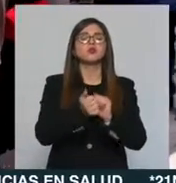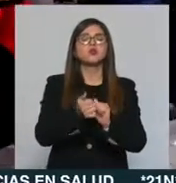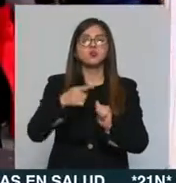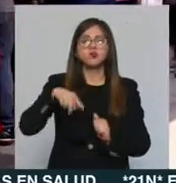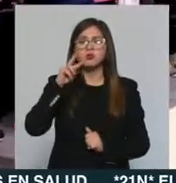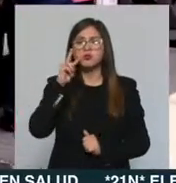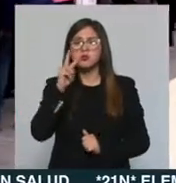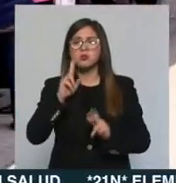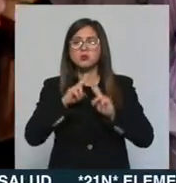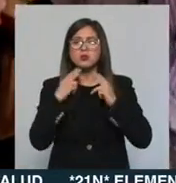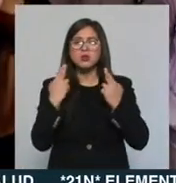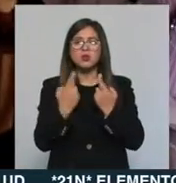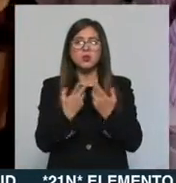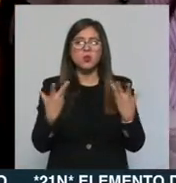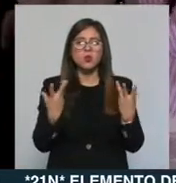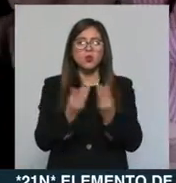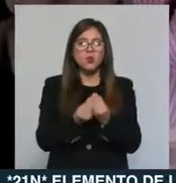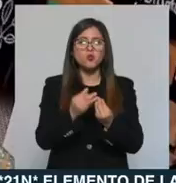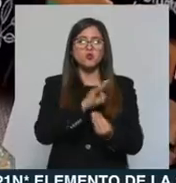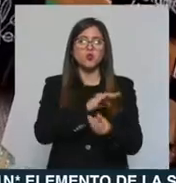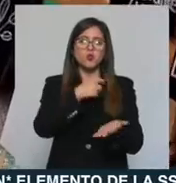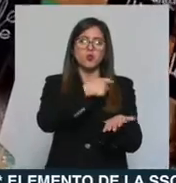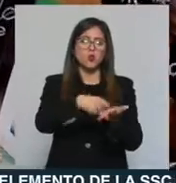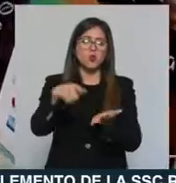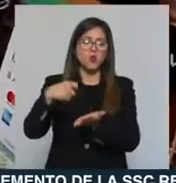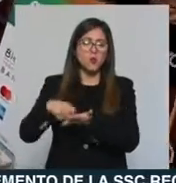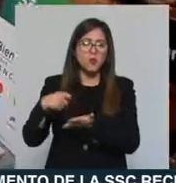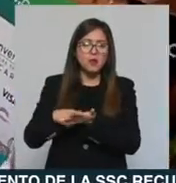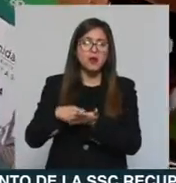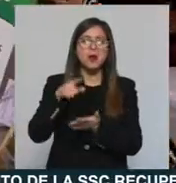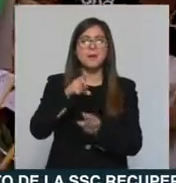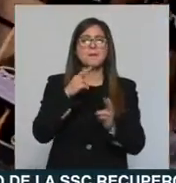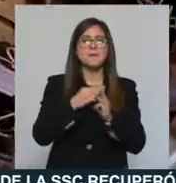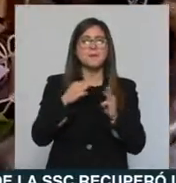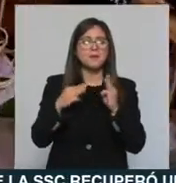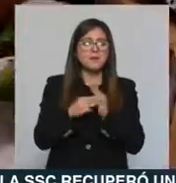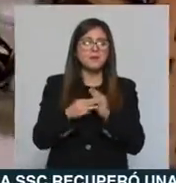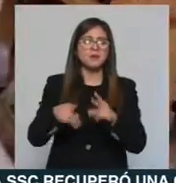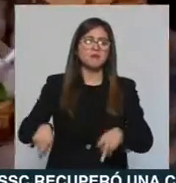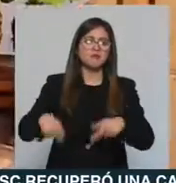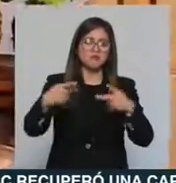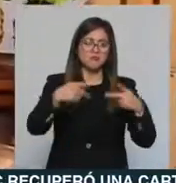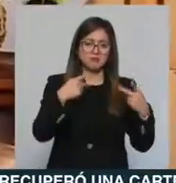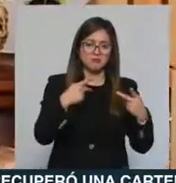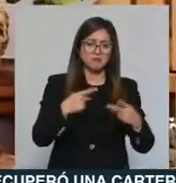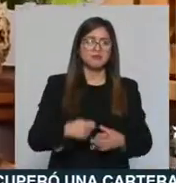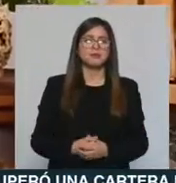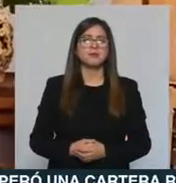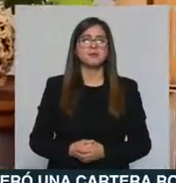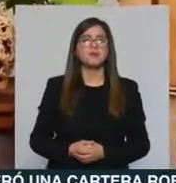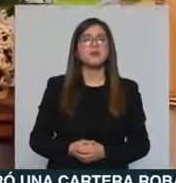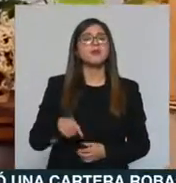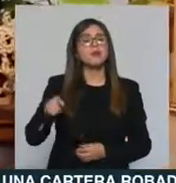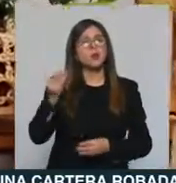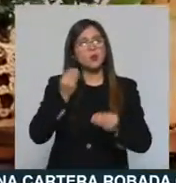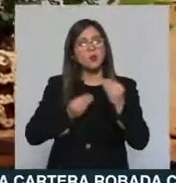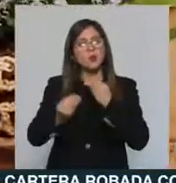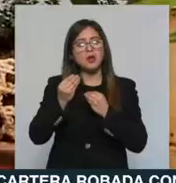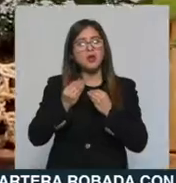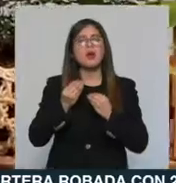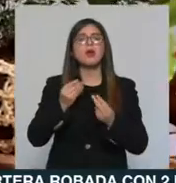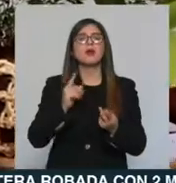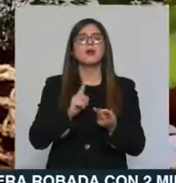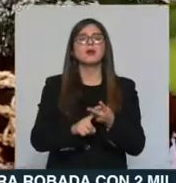poder adquirir todo este tipo de claro. Productos que tenemos. Tenemos gastronomía,